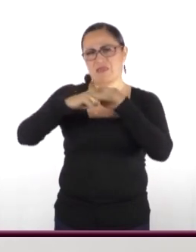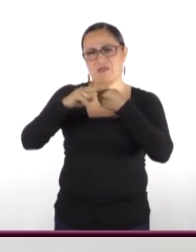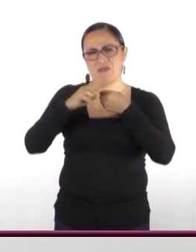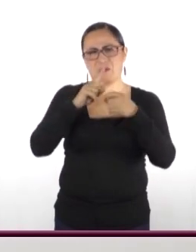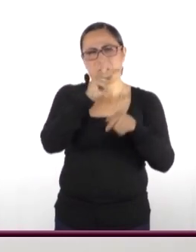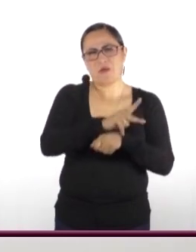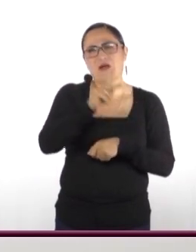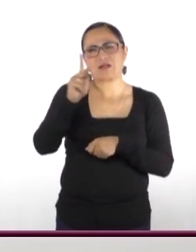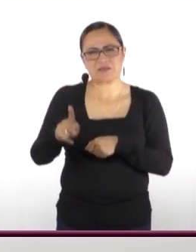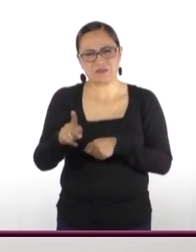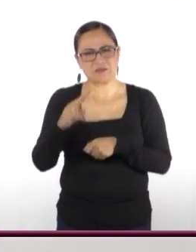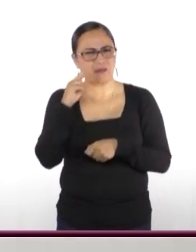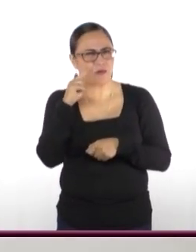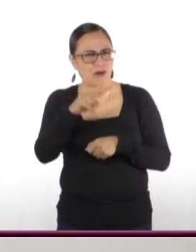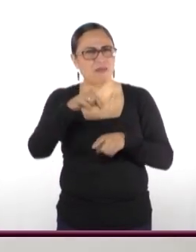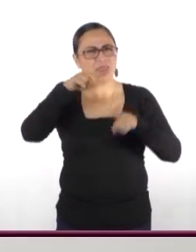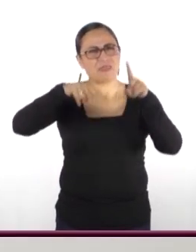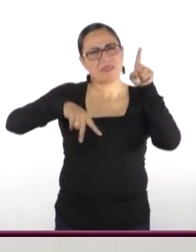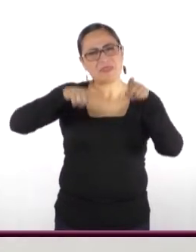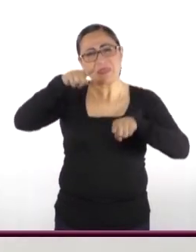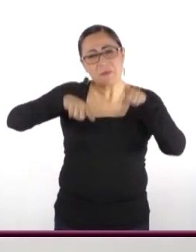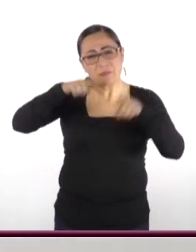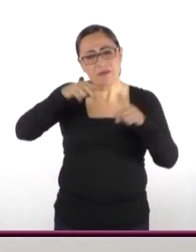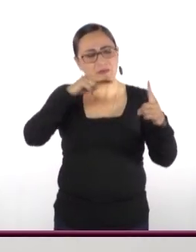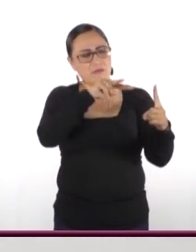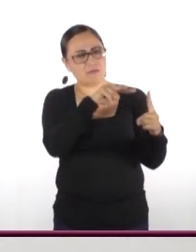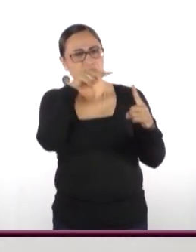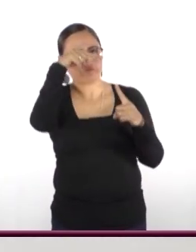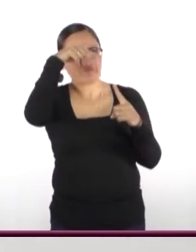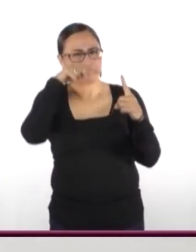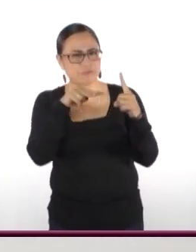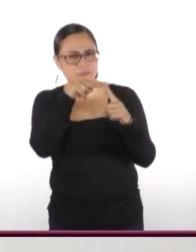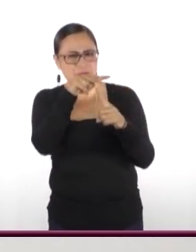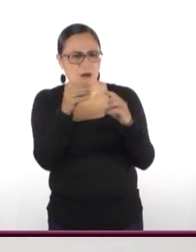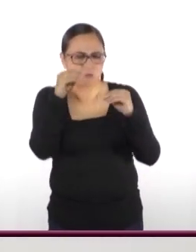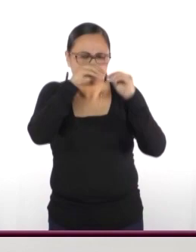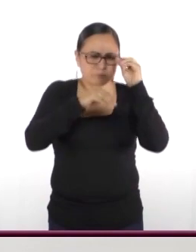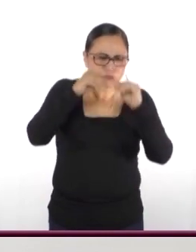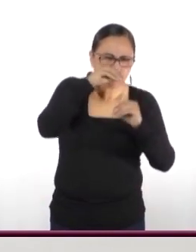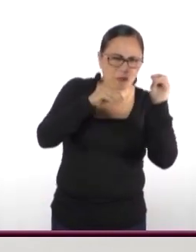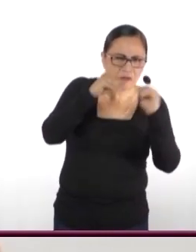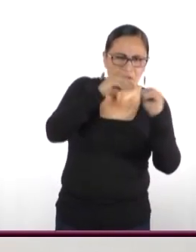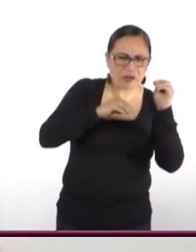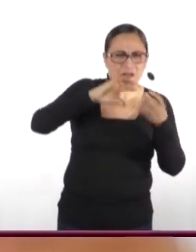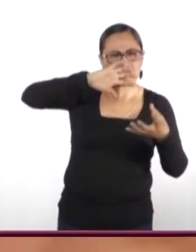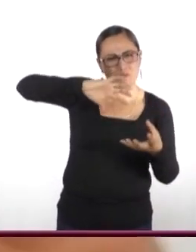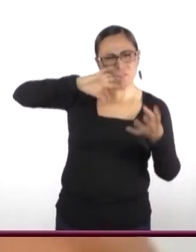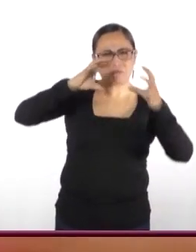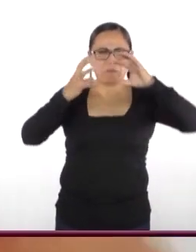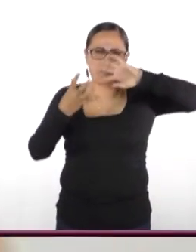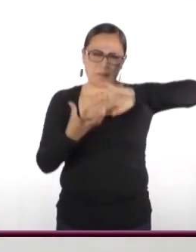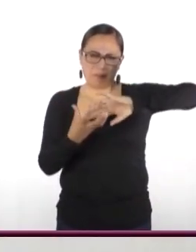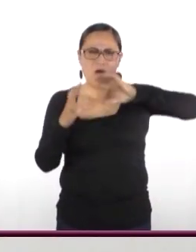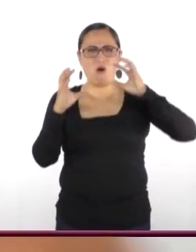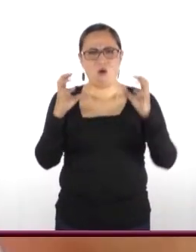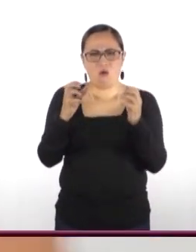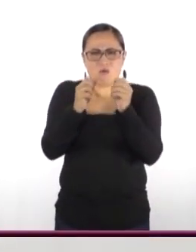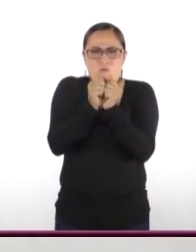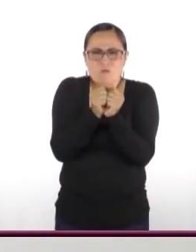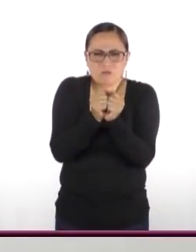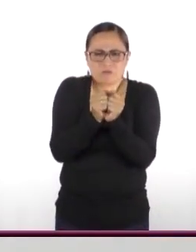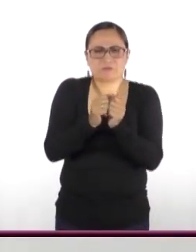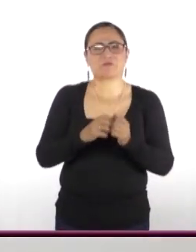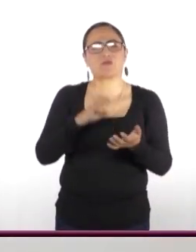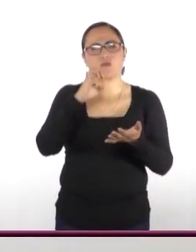de cristales. Entonces, en la cristalografía es lo mismo, depende de la perspectiva de lo que nosotros vemos arreglos que son infinitos, que se pueden torcer, que se